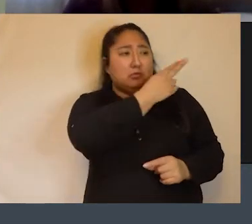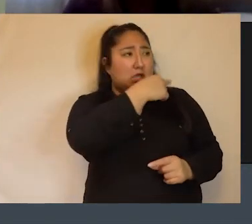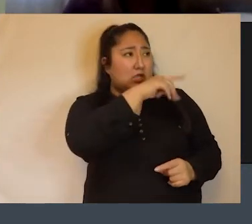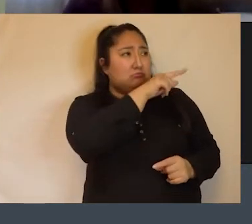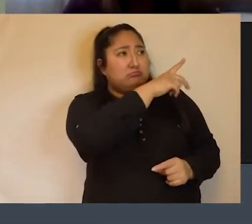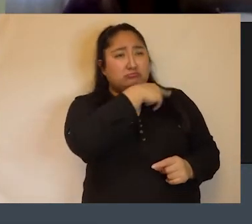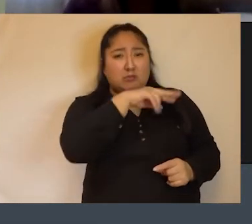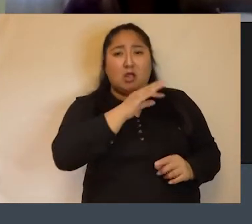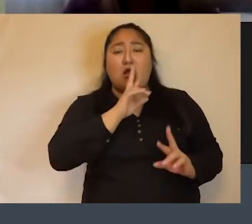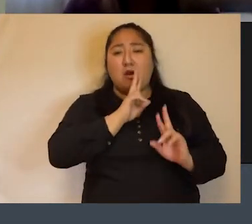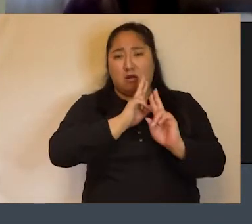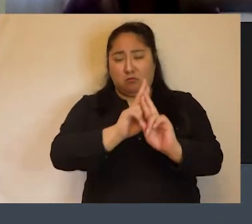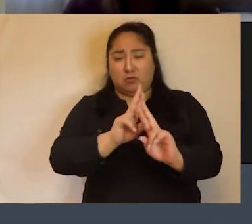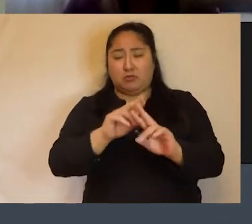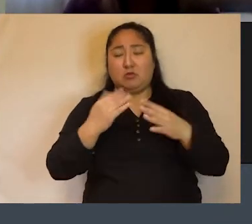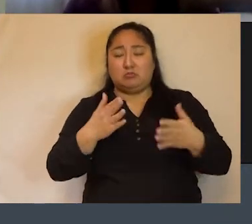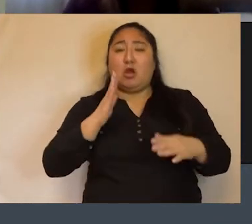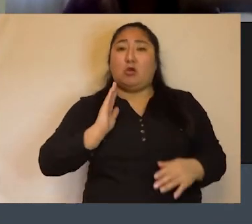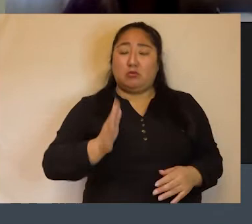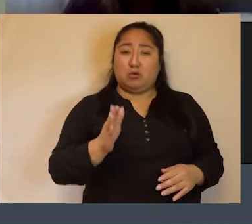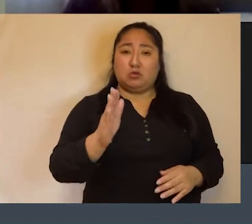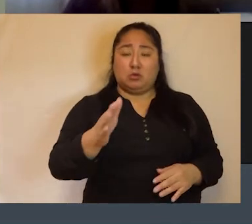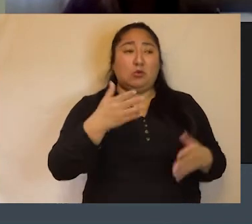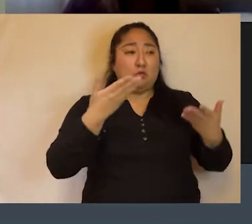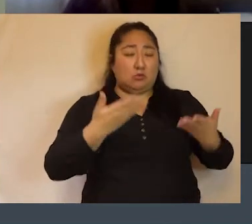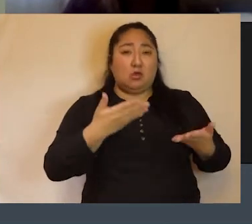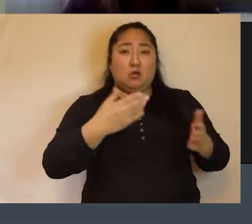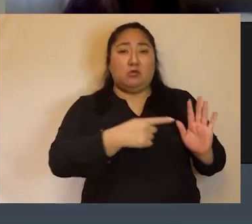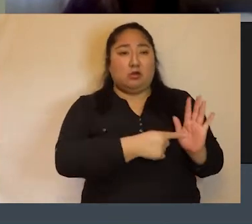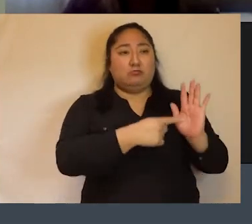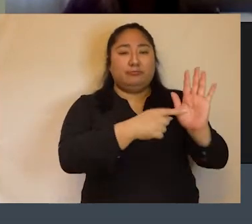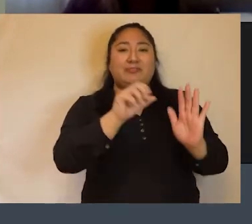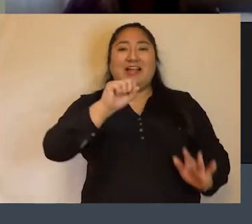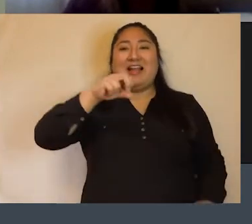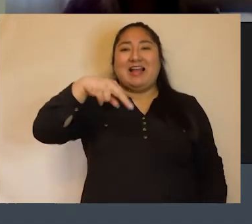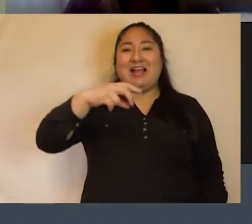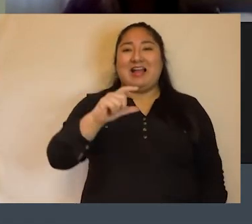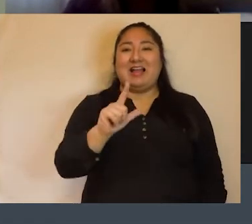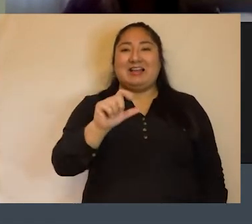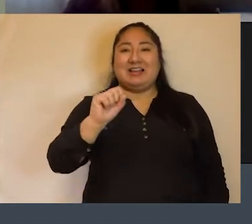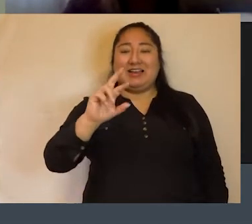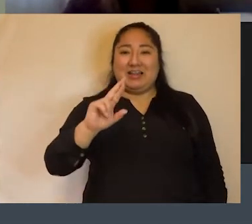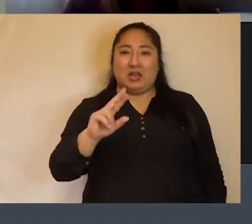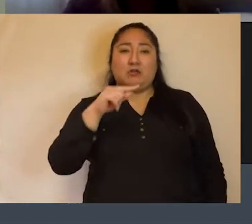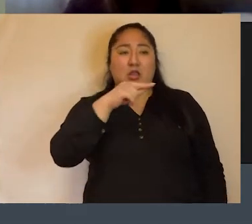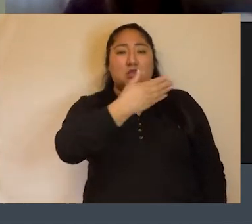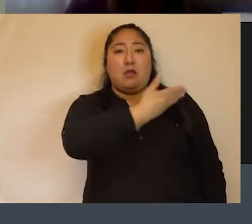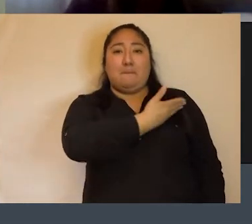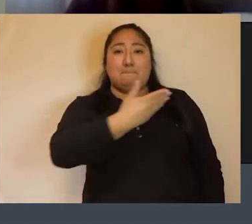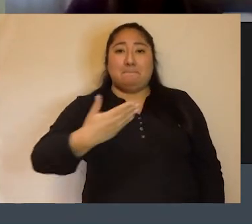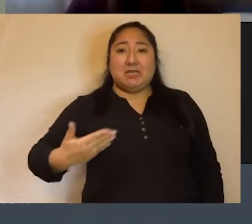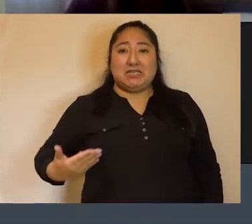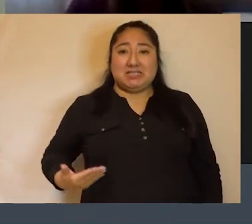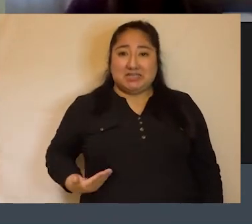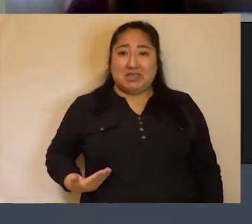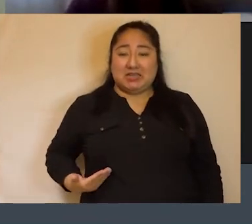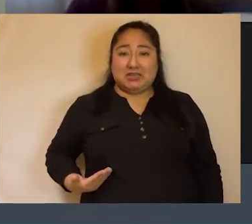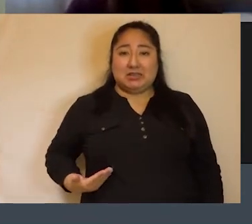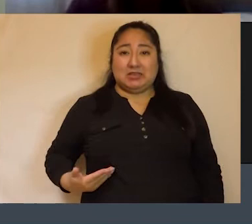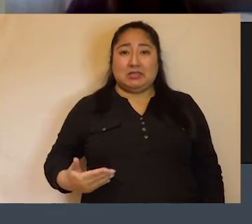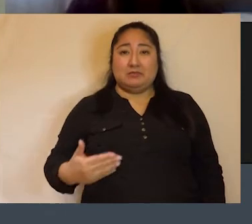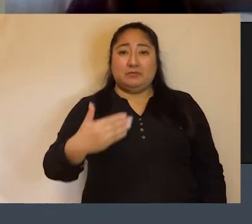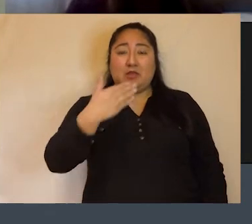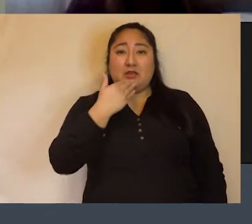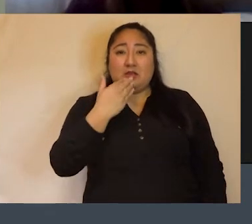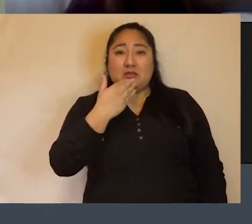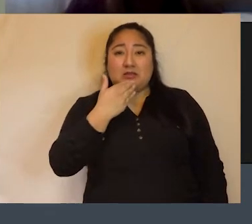van a responder nuestros panelistas. Y siguiendo este itinerario, dejamos con ustedes a Ann Clark Guzmán. Ella es presidenta de la Asociación Gremial